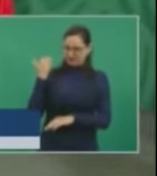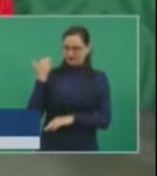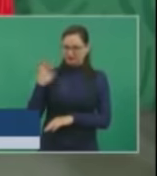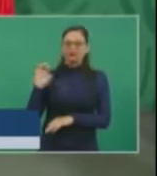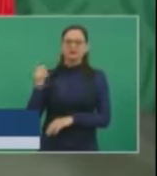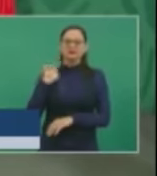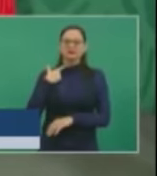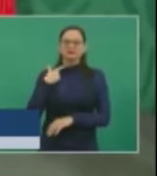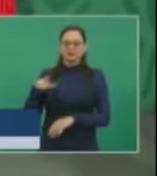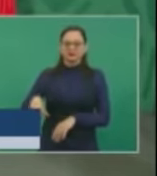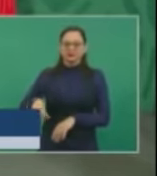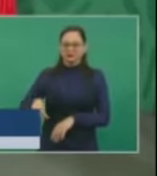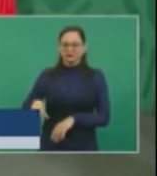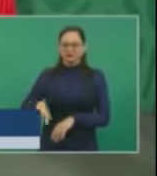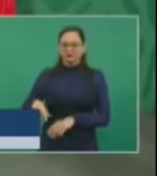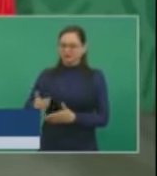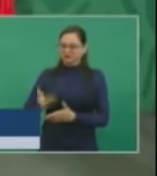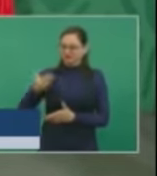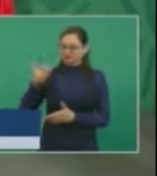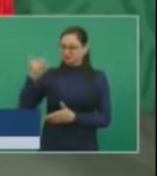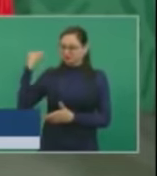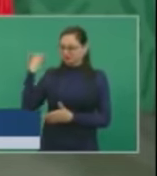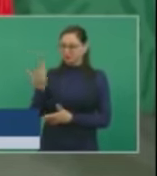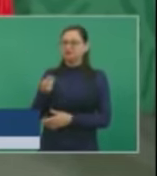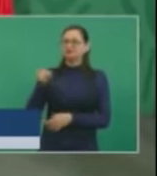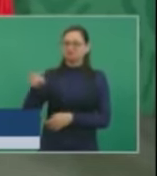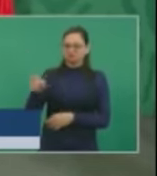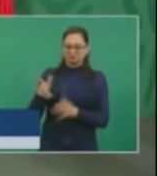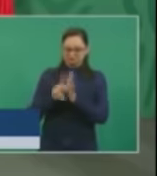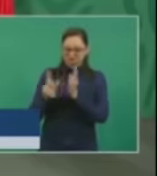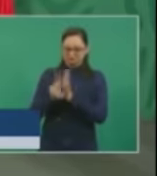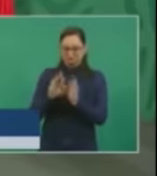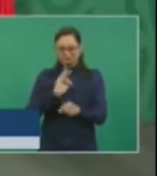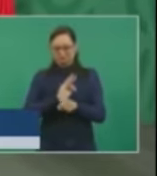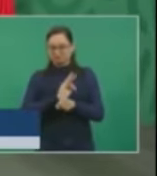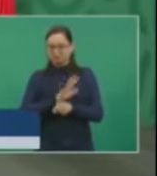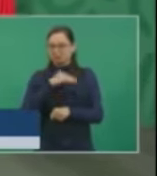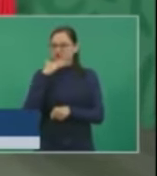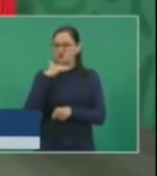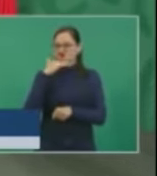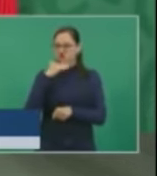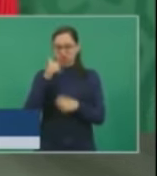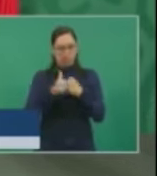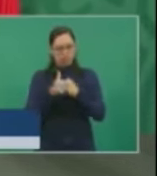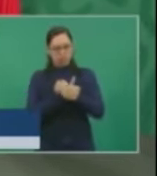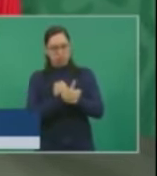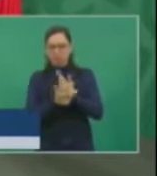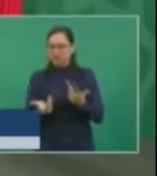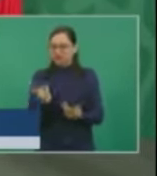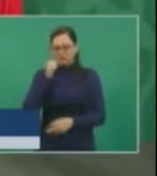no sé si esa sea la intencionalidad. Pero por otro lado, es muy peligroso también para los secretarios de Estado, porque están